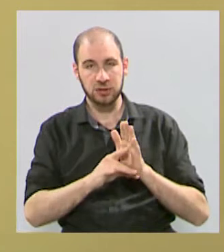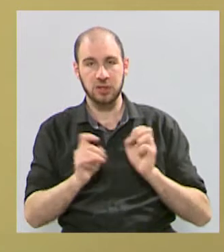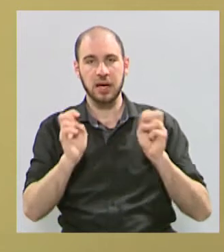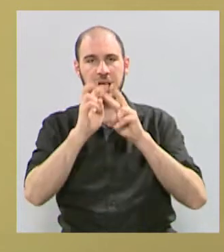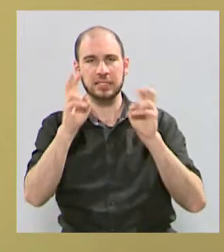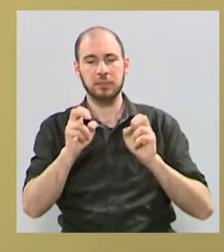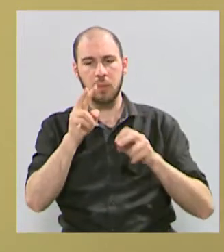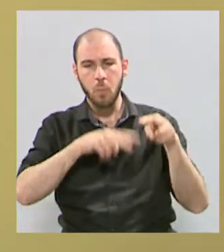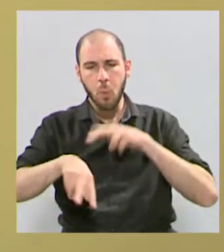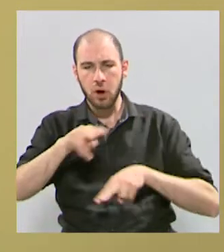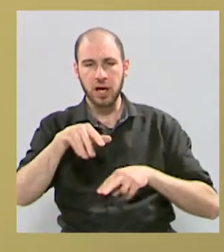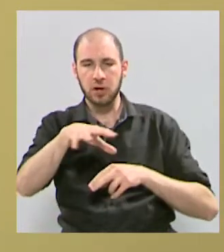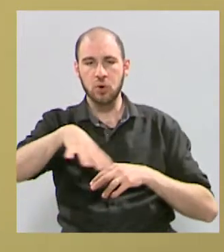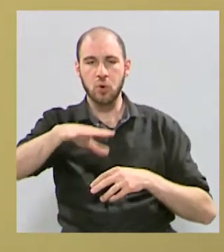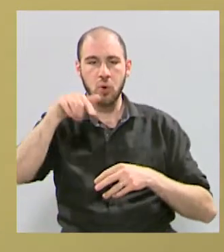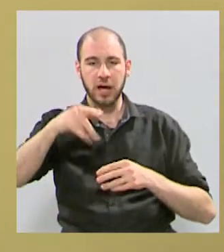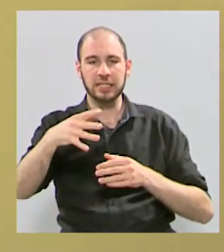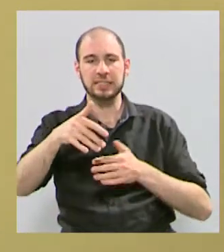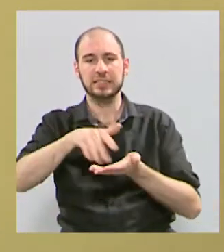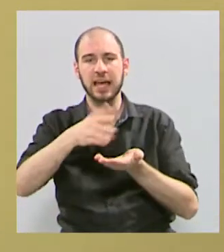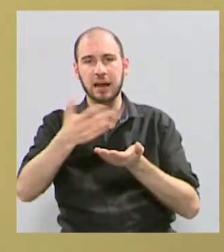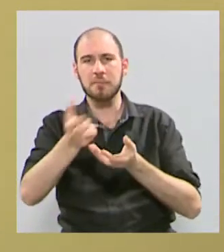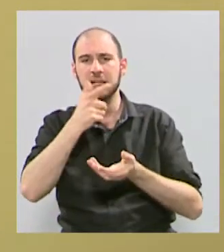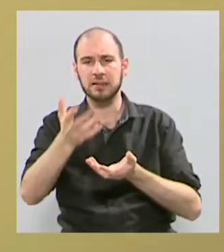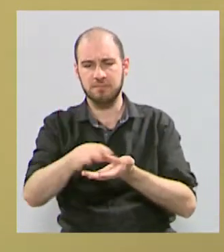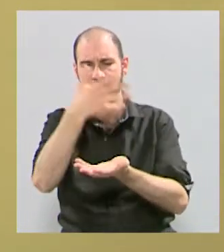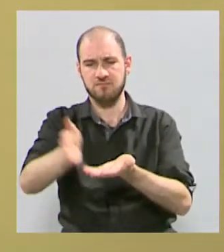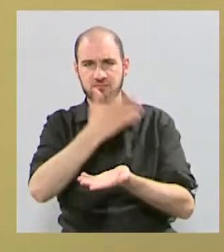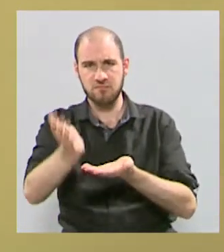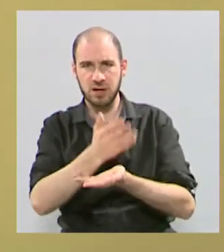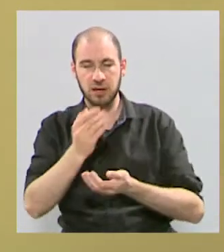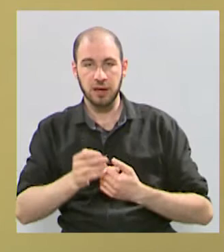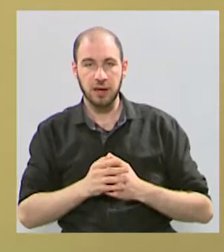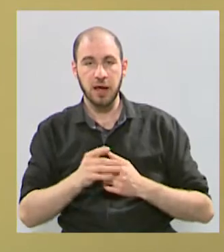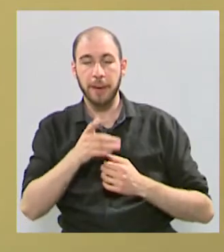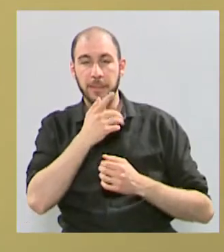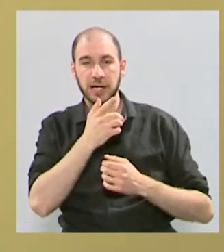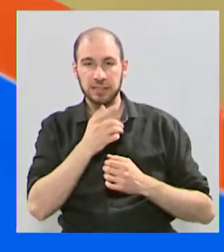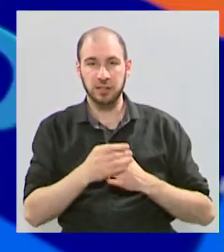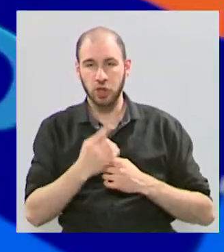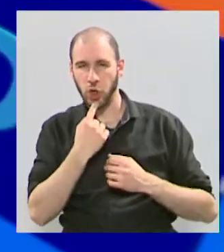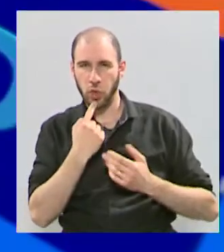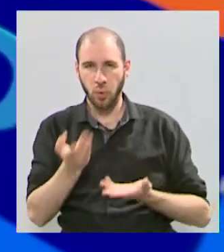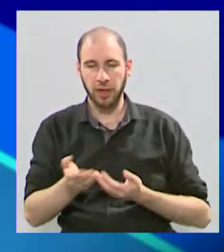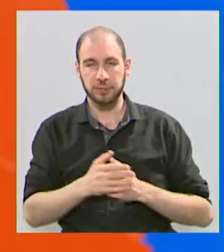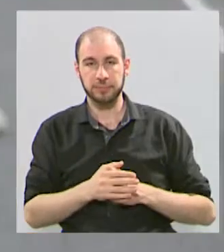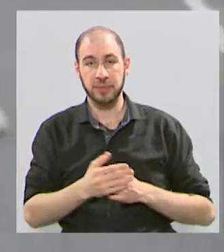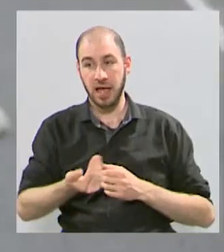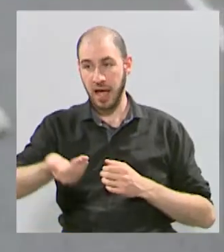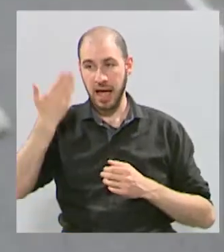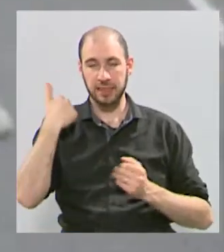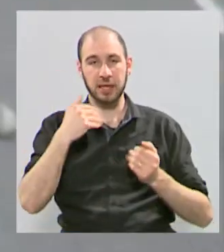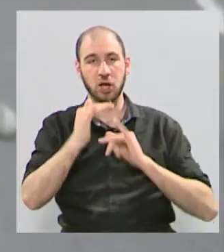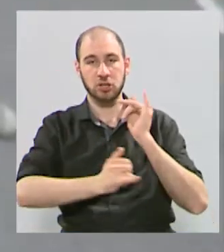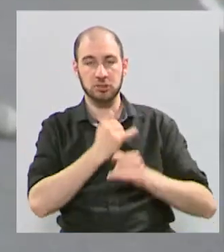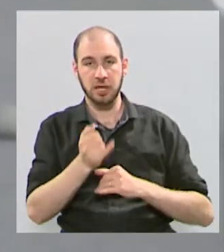sobre rastrillajes en un sector donde había tierras removidas que habían generado algunas dudas. Hace algunos días hablábamos